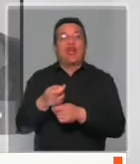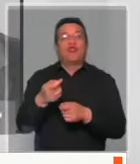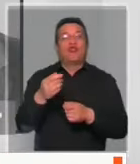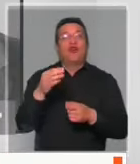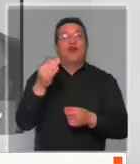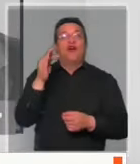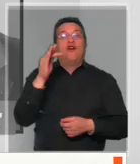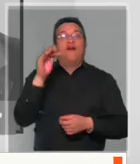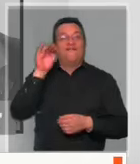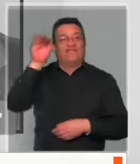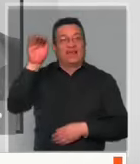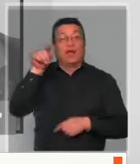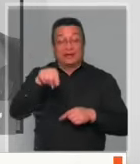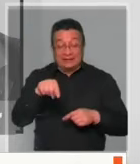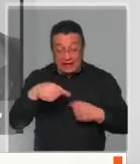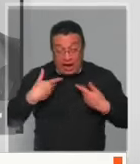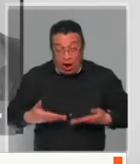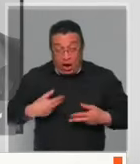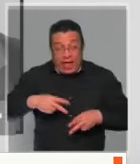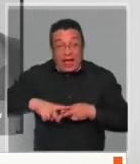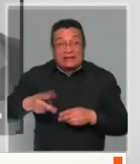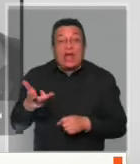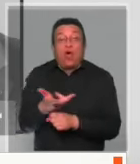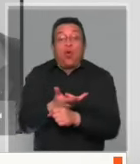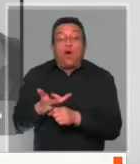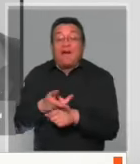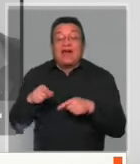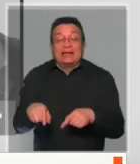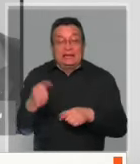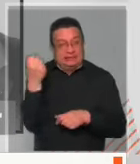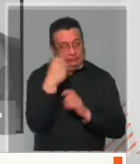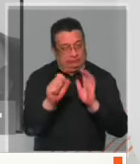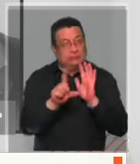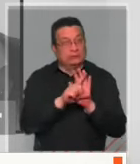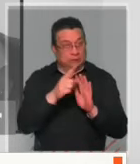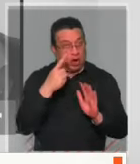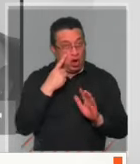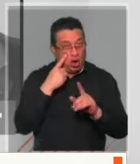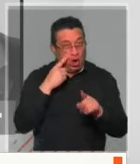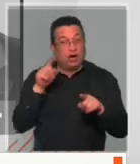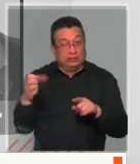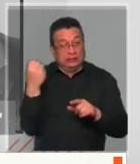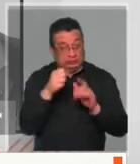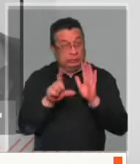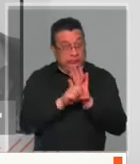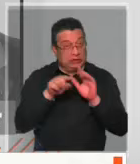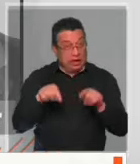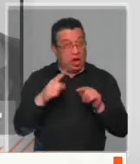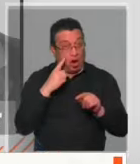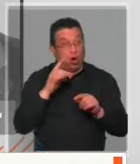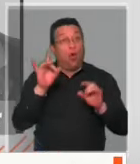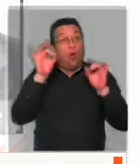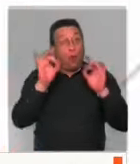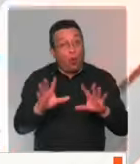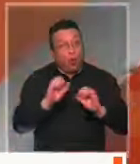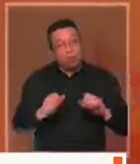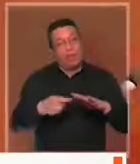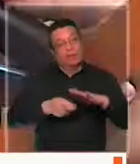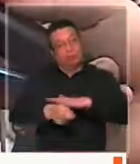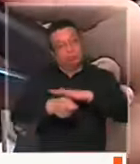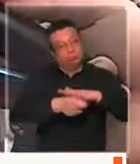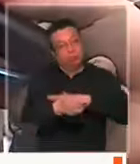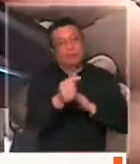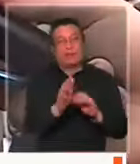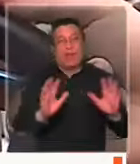aquí estamos haciendo una huevada que es delito. Esta huevada es delito. Y es la única manera de hacerlo. Lo